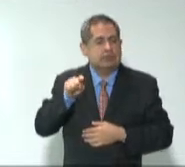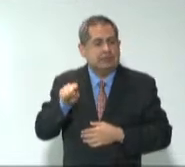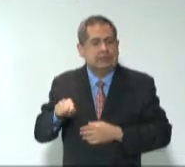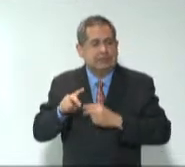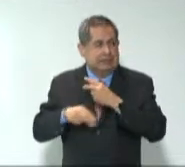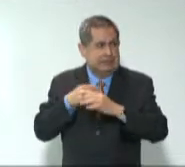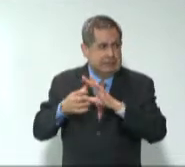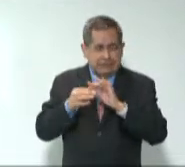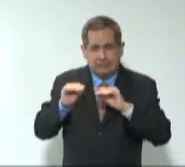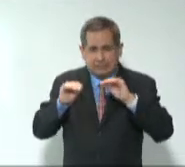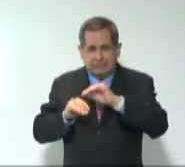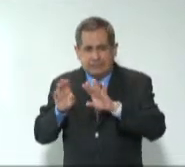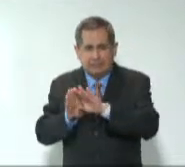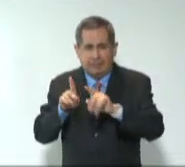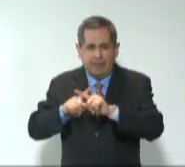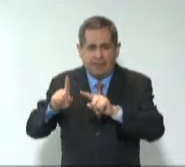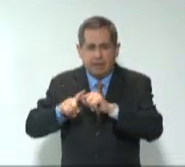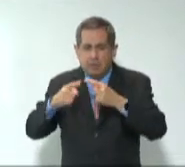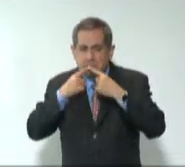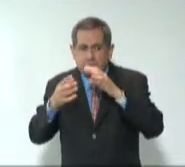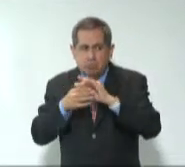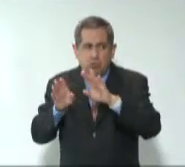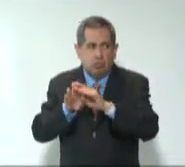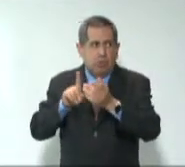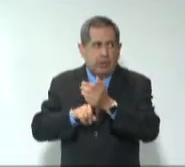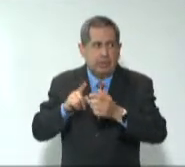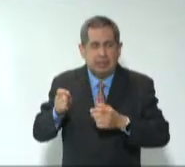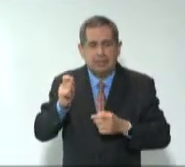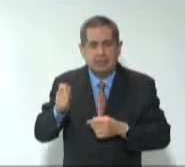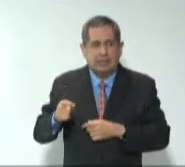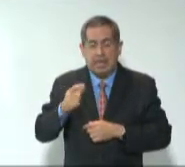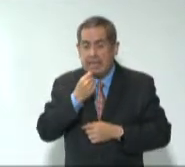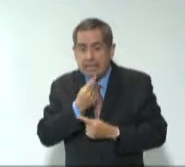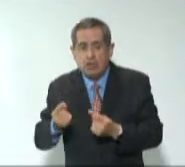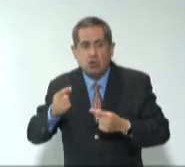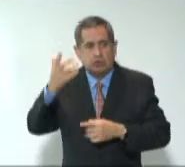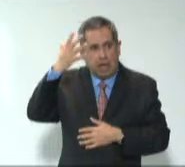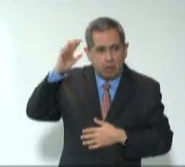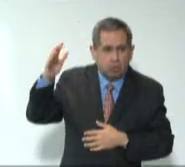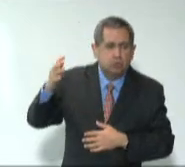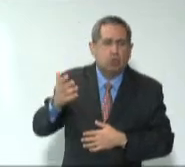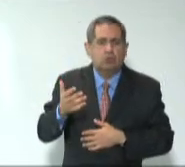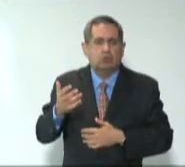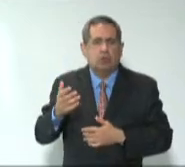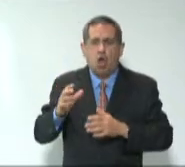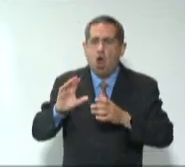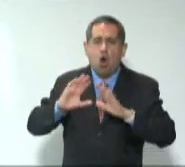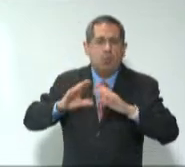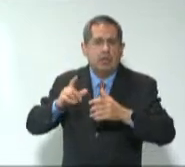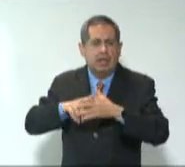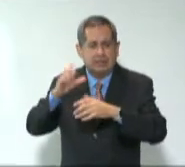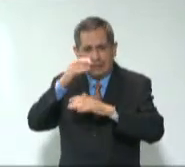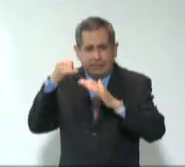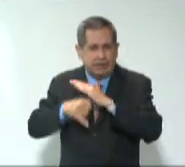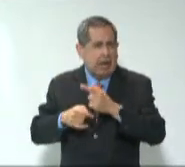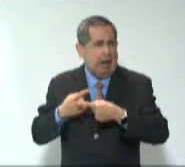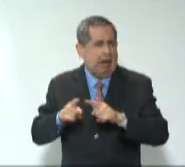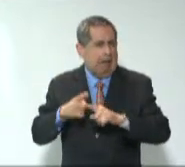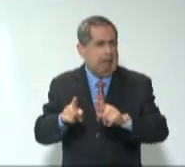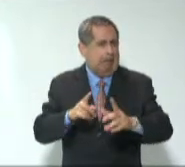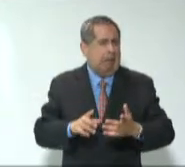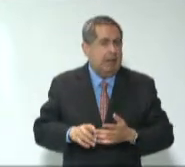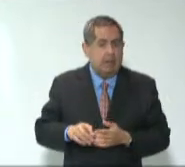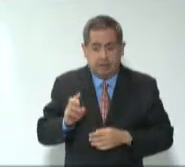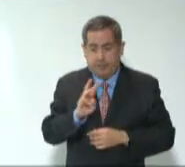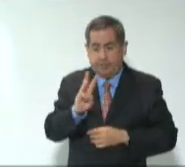está segmentada por diferentes públicos de interés como pueden ser niños adultos mayores comunidad científica ya se destacaba